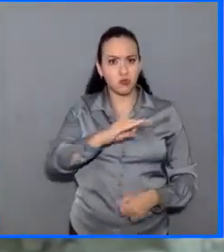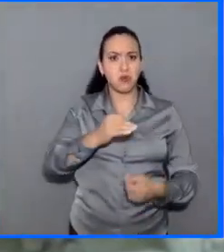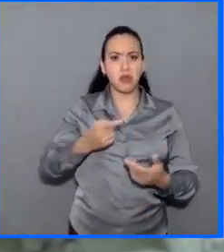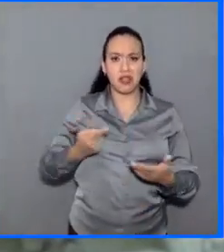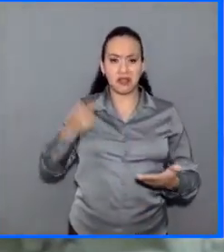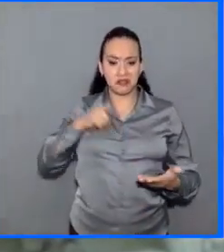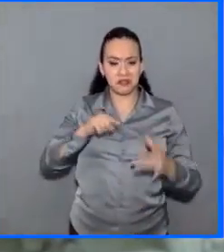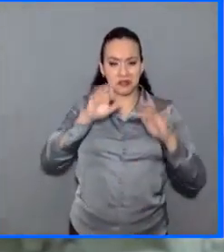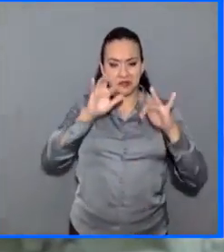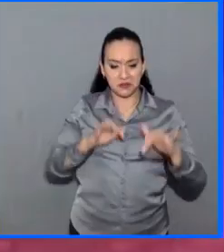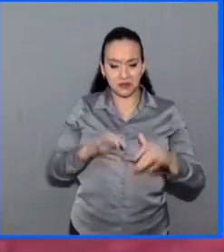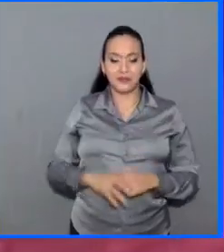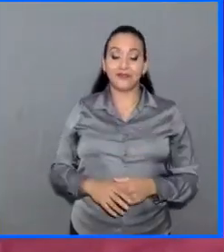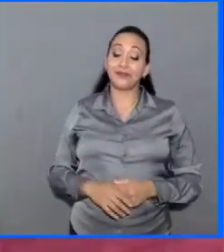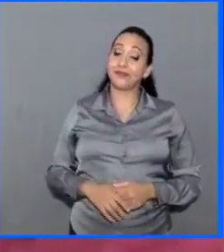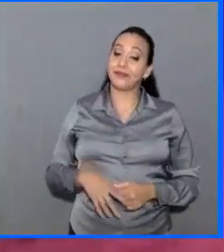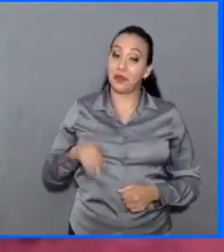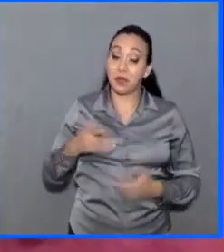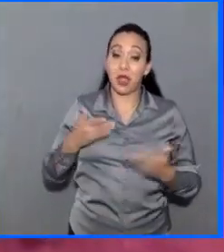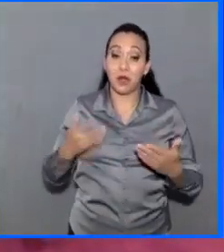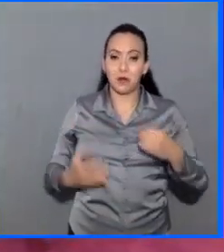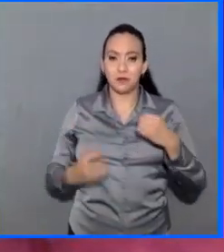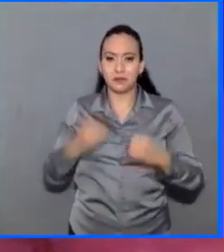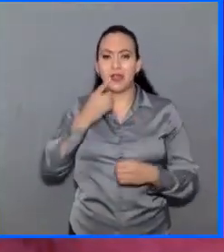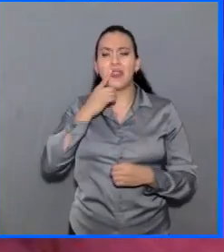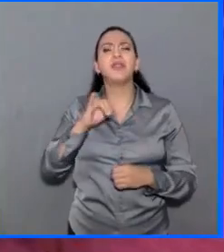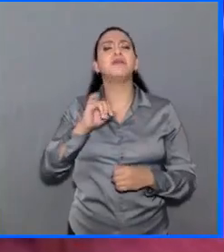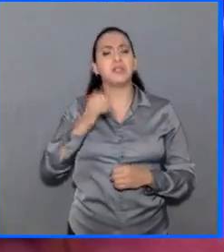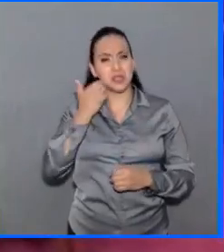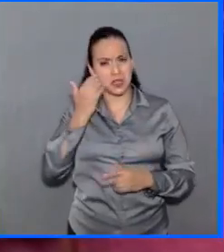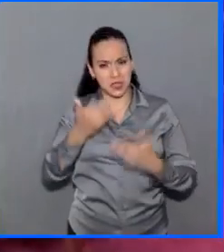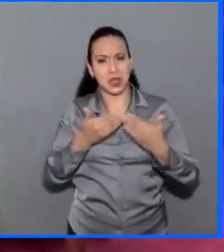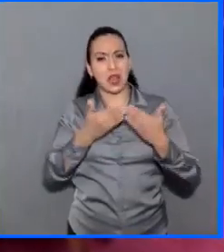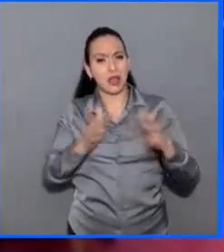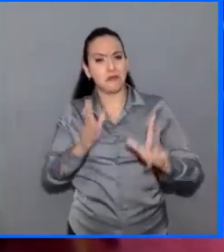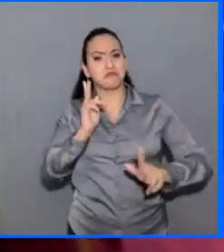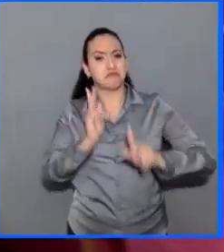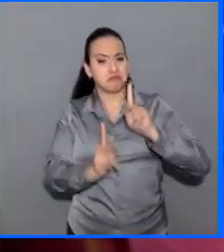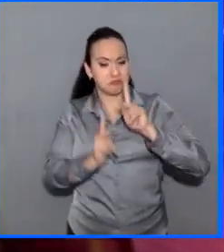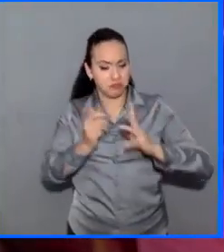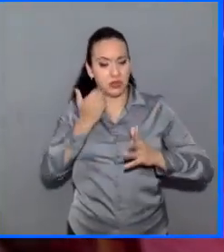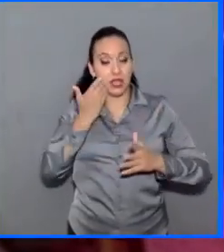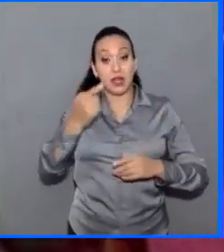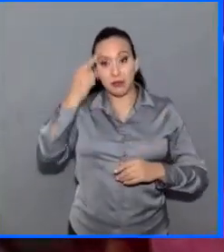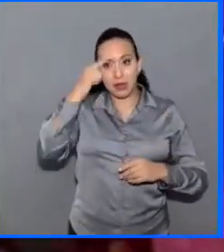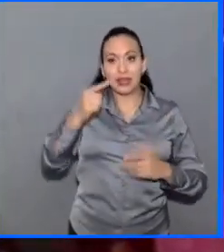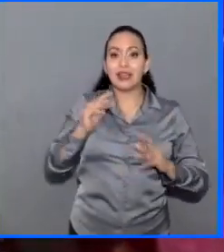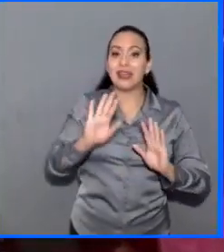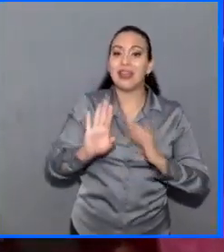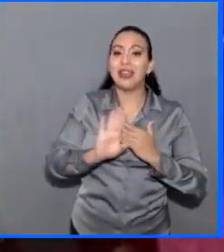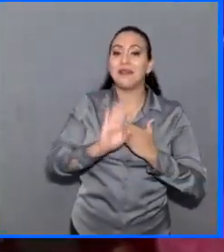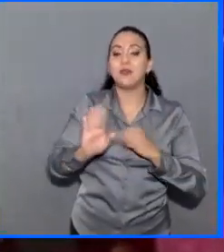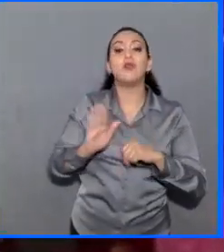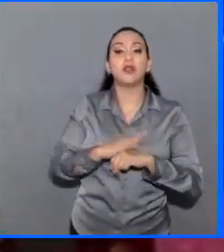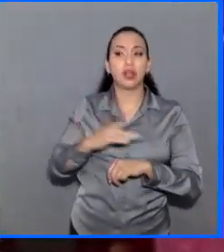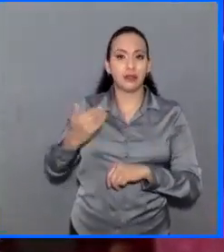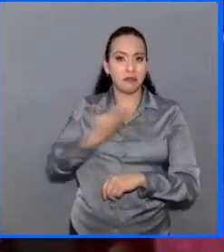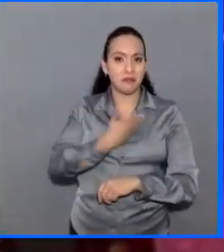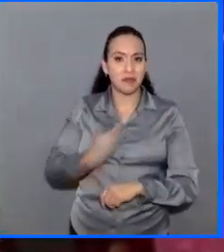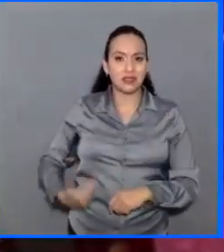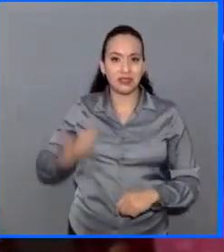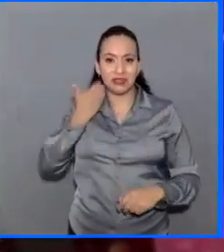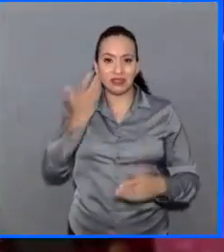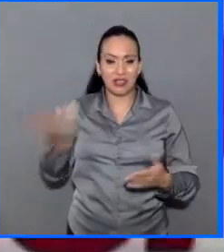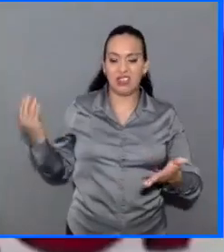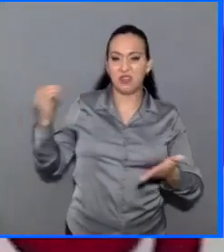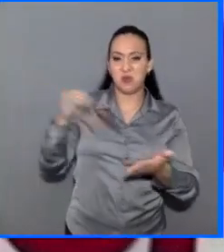mismo tiempo, la Corte se mostró abierta a buscar otras maneras para detener a corto plazo la política del presidente Trump, pues